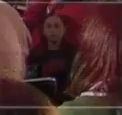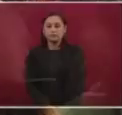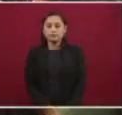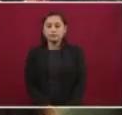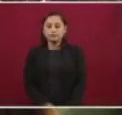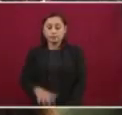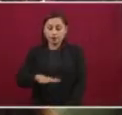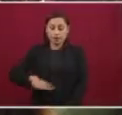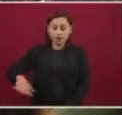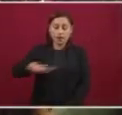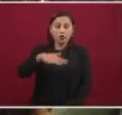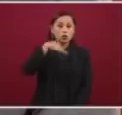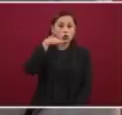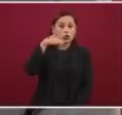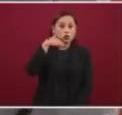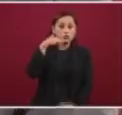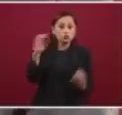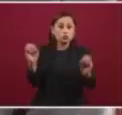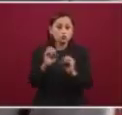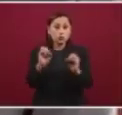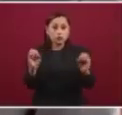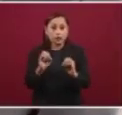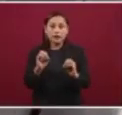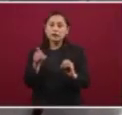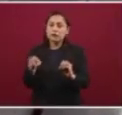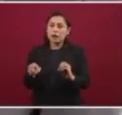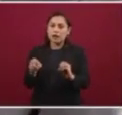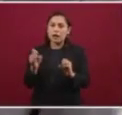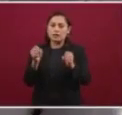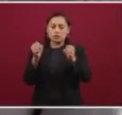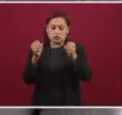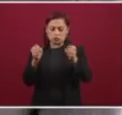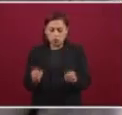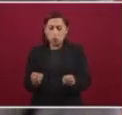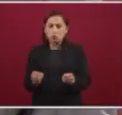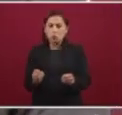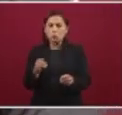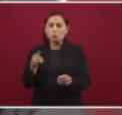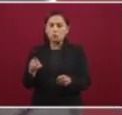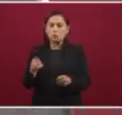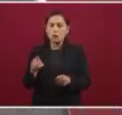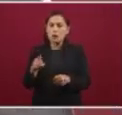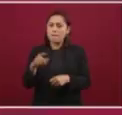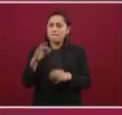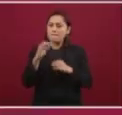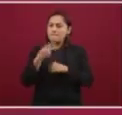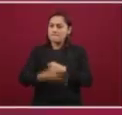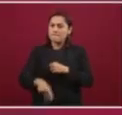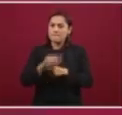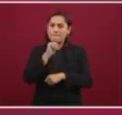violencia. A pesar de que son países